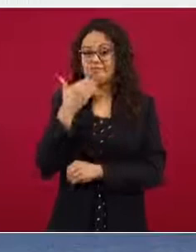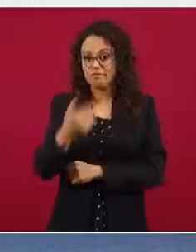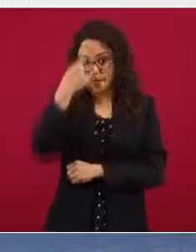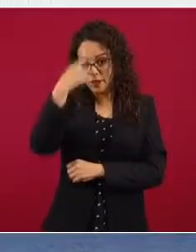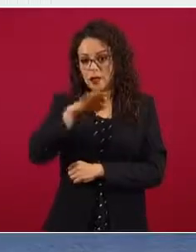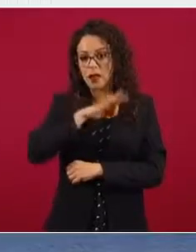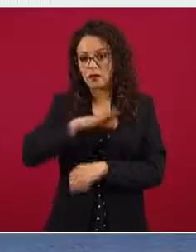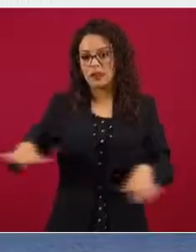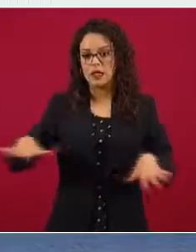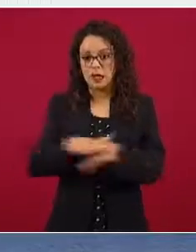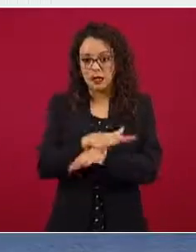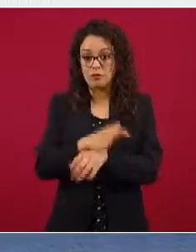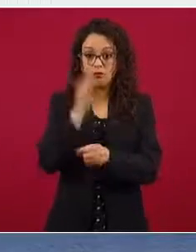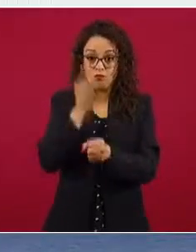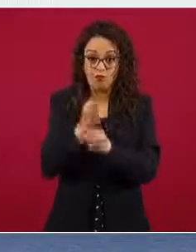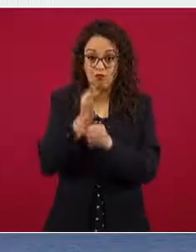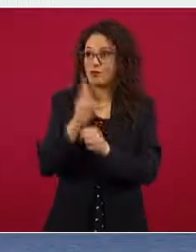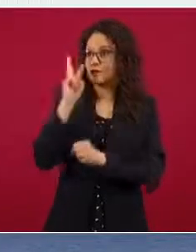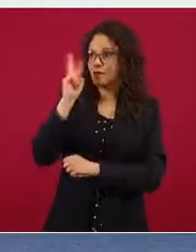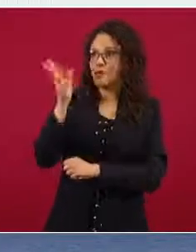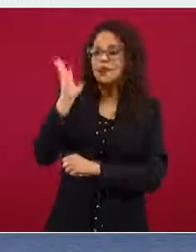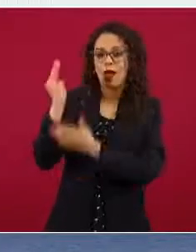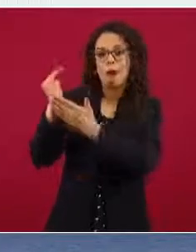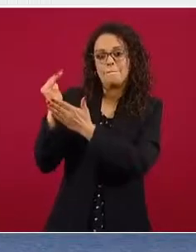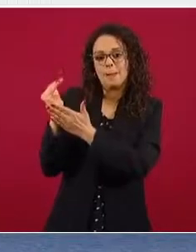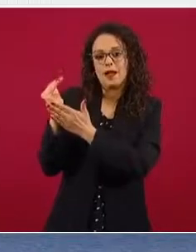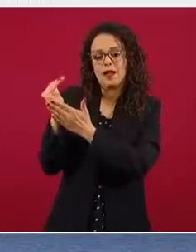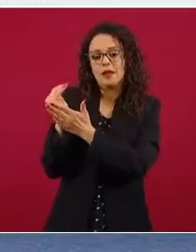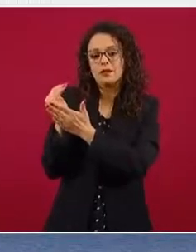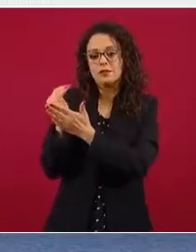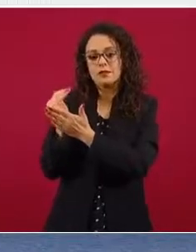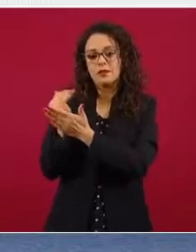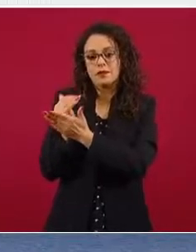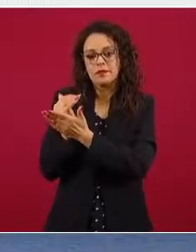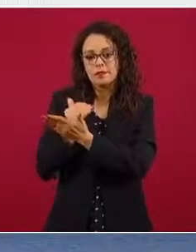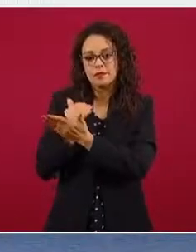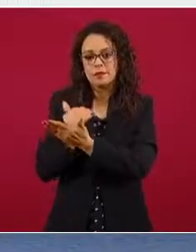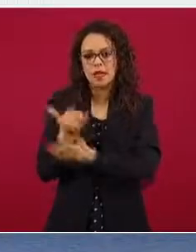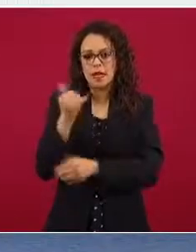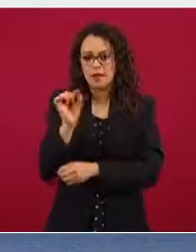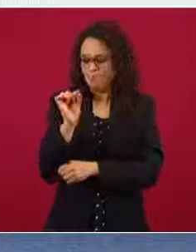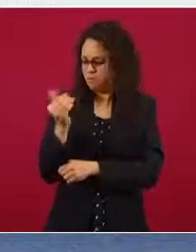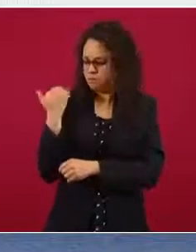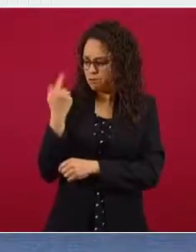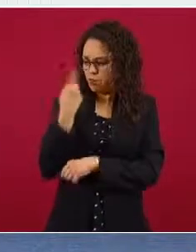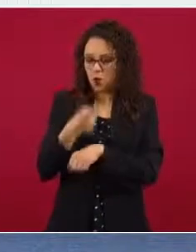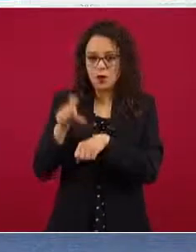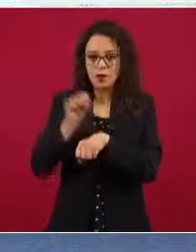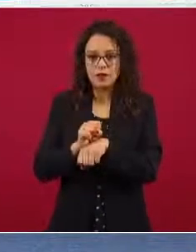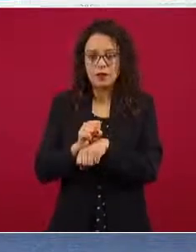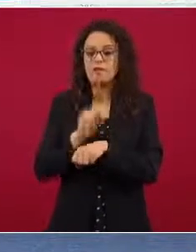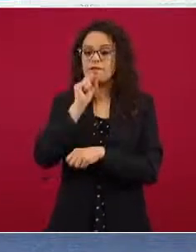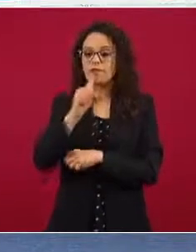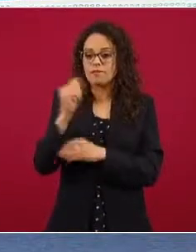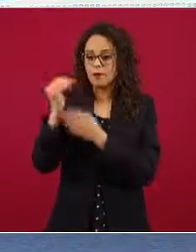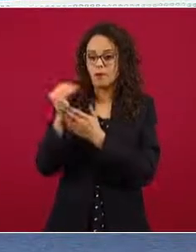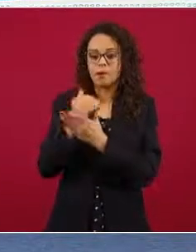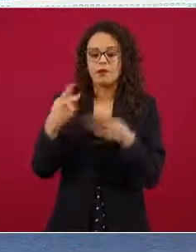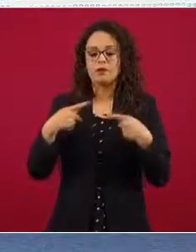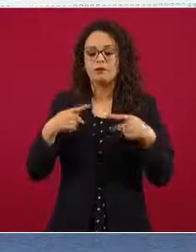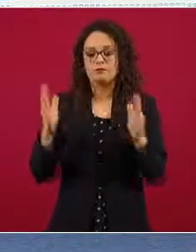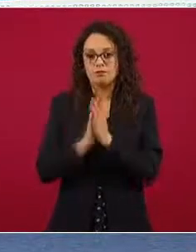Vemos ya resultado preliminar con reducción y apenas una semana de reducción de la mortalidad. La siguiente.